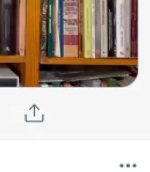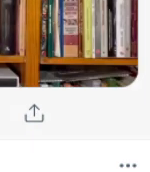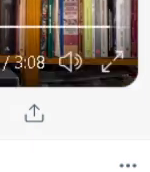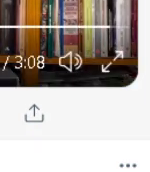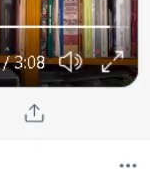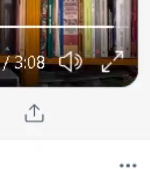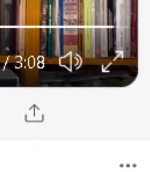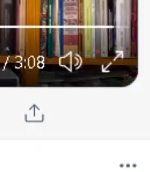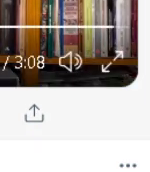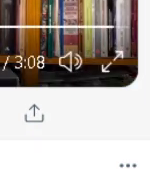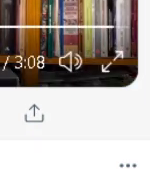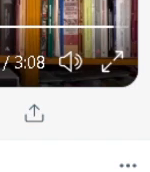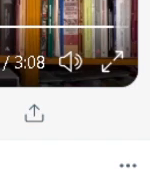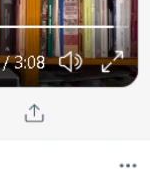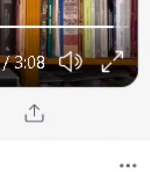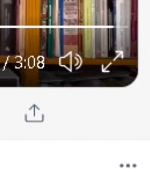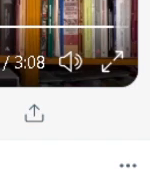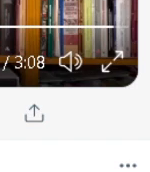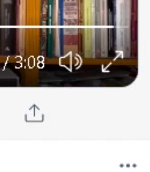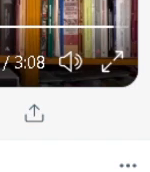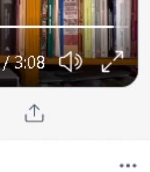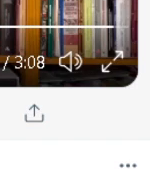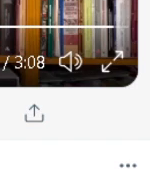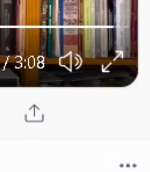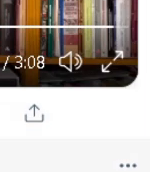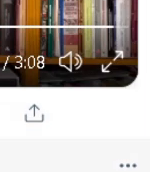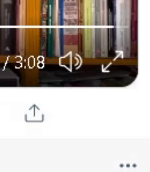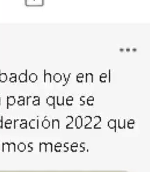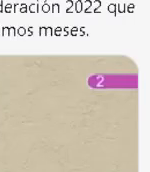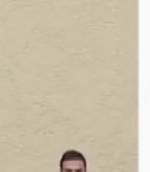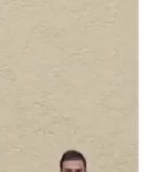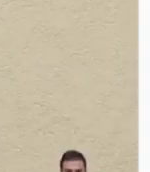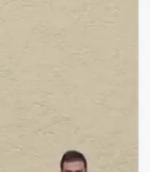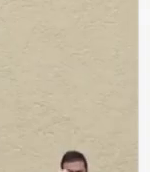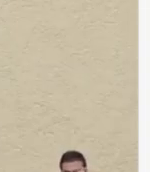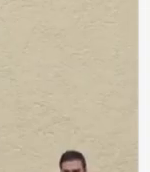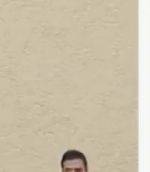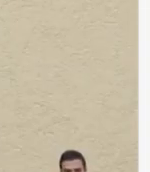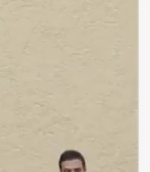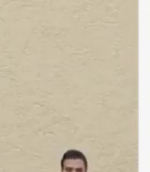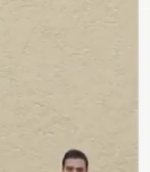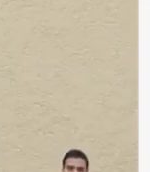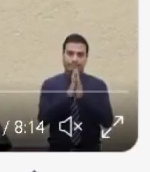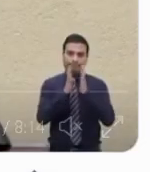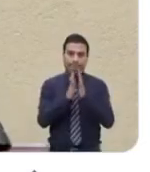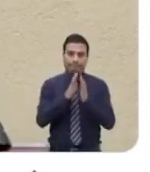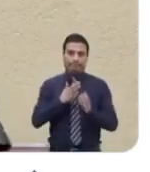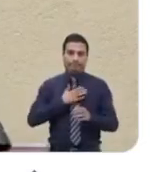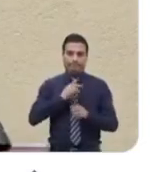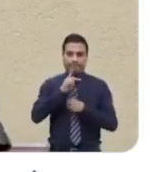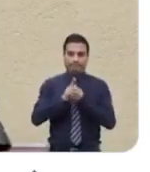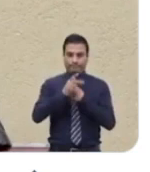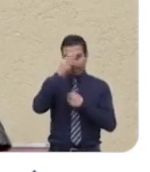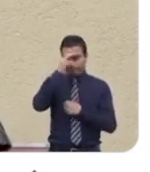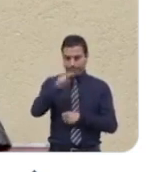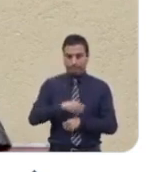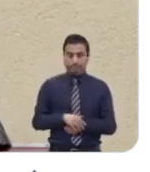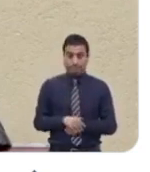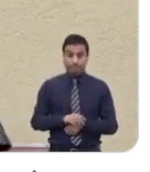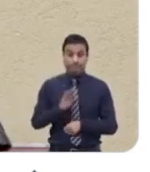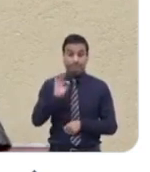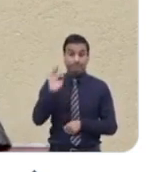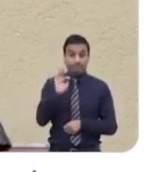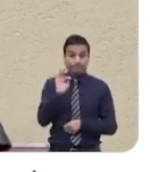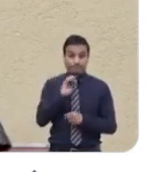nación. Con tu INE. Ya, pues, fue mucho rollo de Lencho Córdoba, que por supuesto, aquí está dando a conocer el